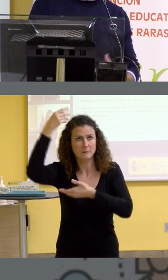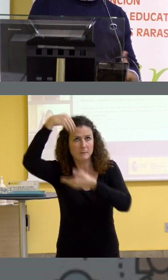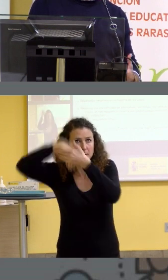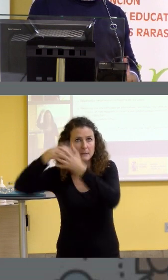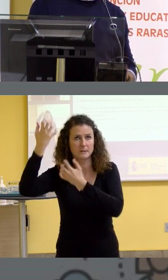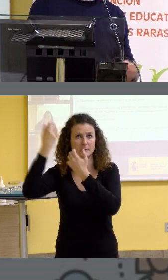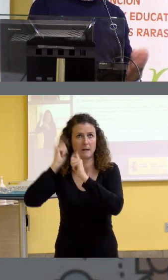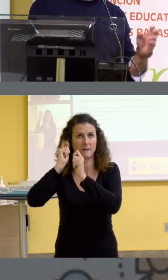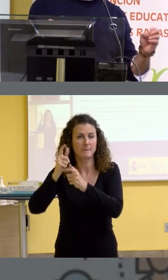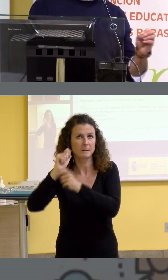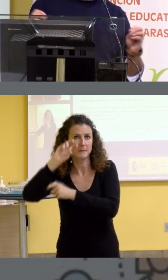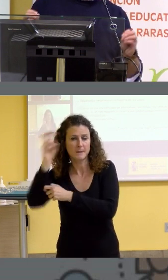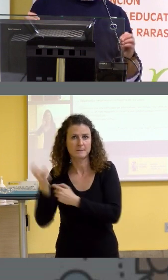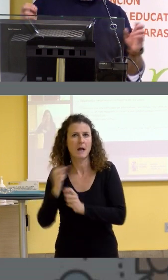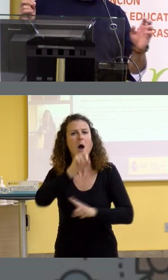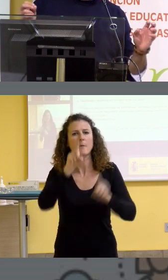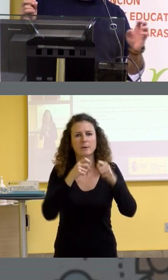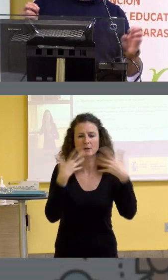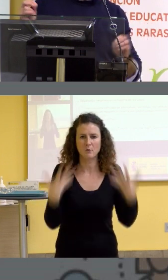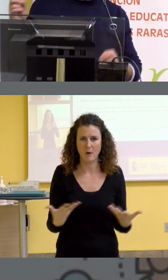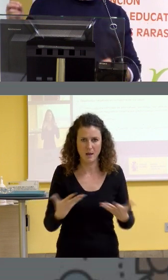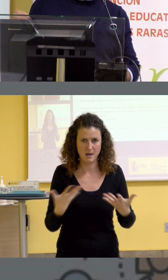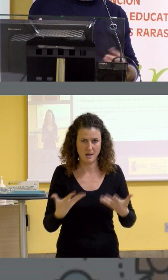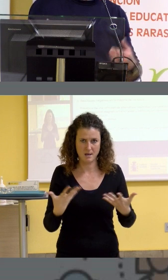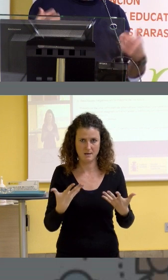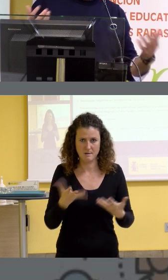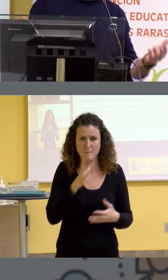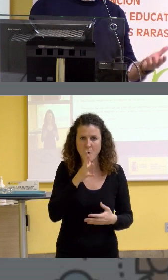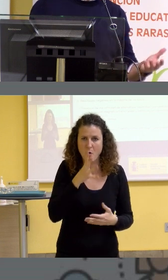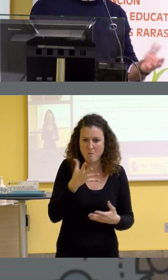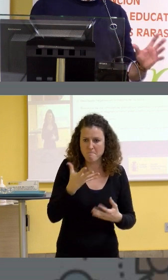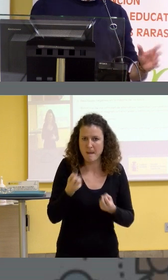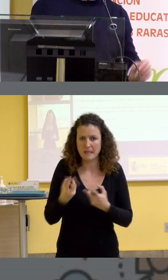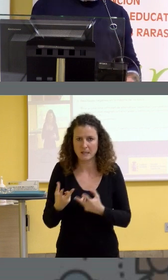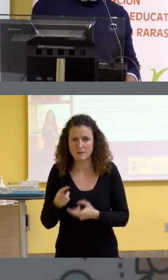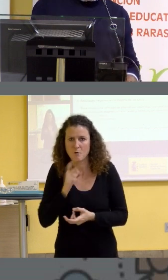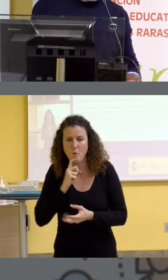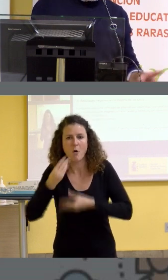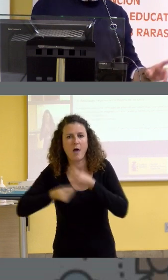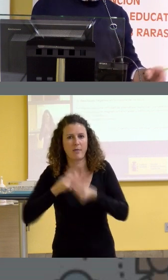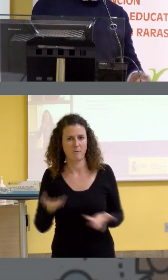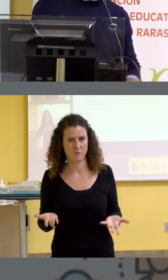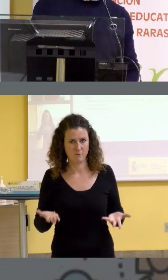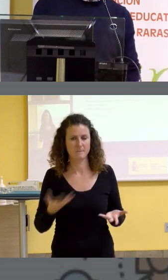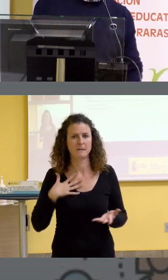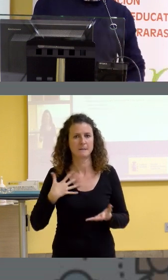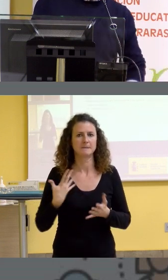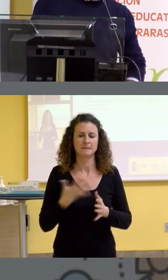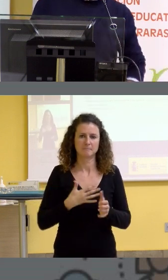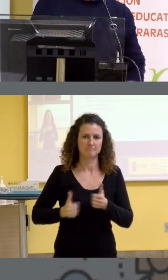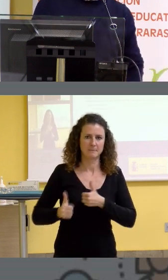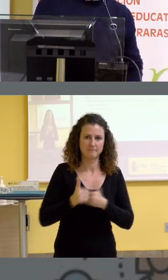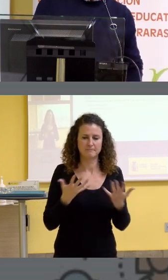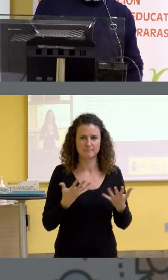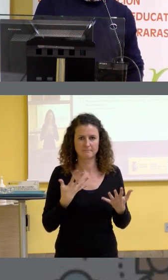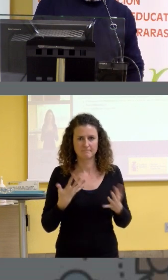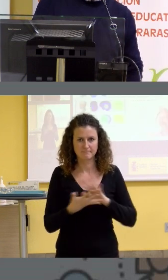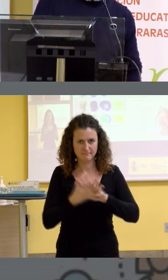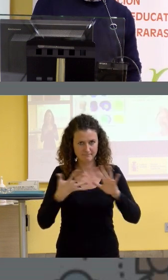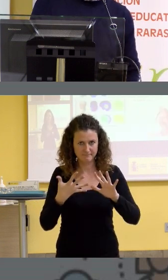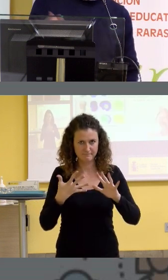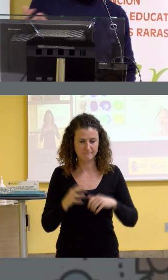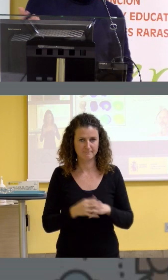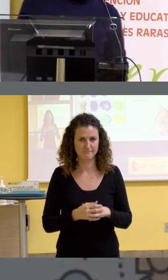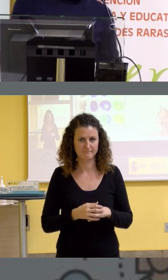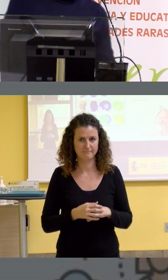neurofeedback o la estimulación cognitiva. La pregunta es, ¿sirven? ¿Cuándo? ¿Cómo? ¿Por qué? ¿Y qué hacemos? ¿Sí? Adelanto, voy rápido. Esto no iba